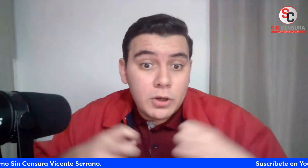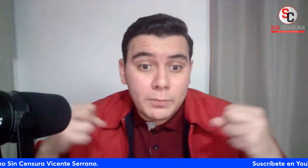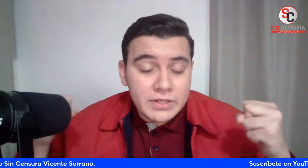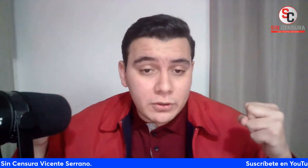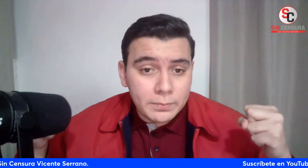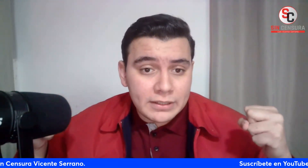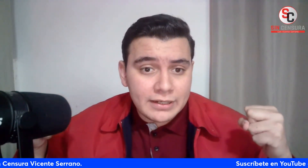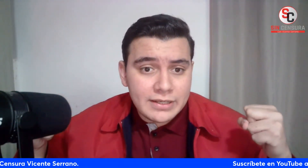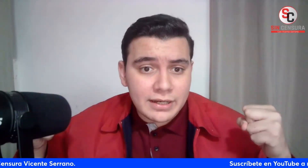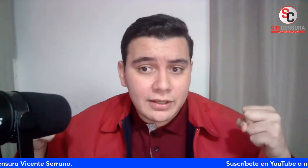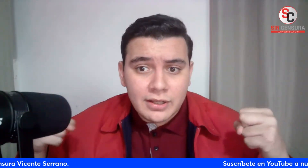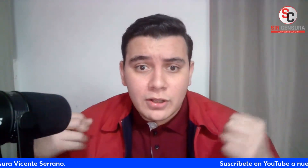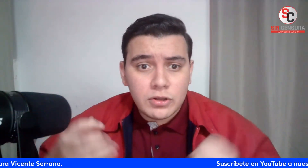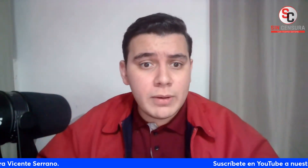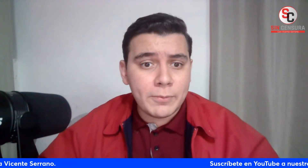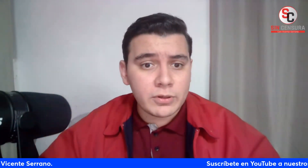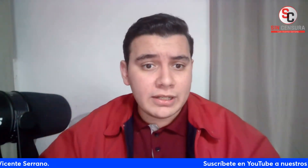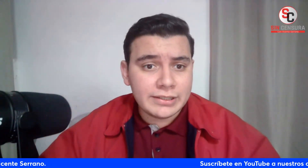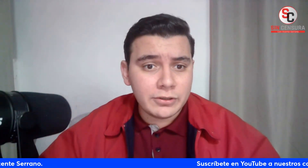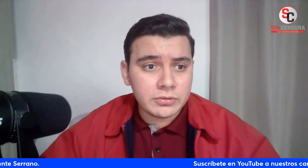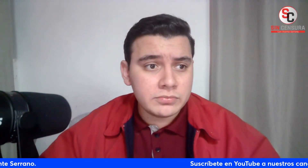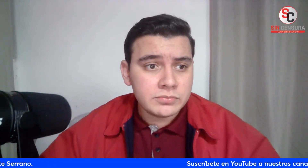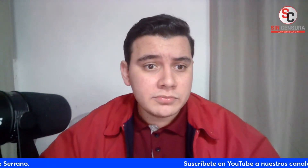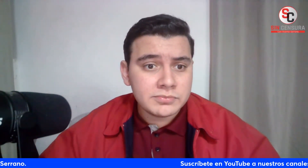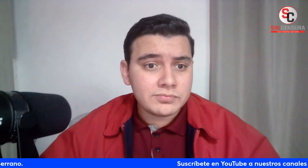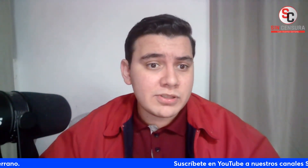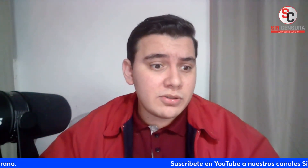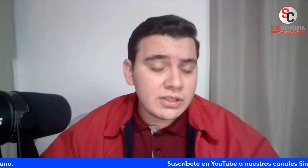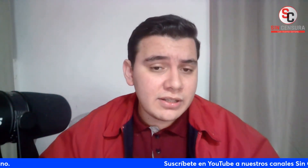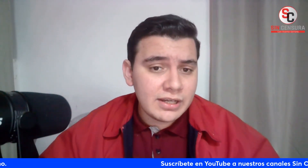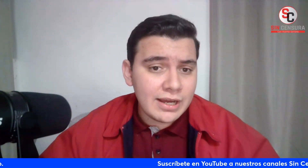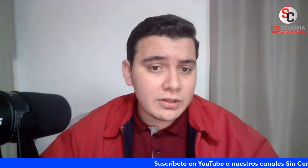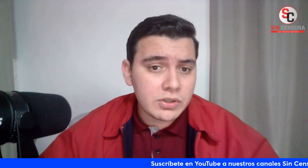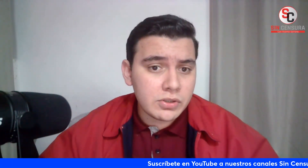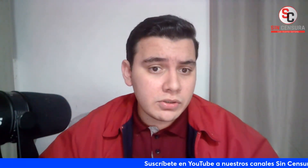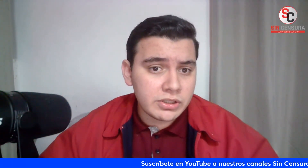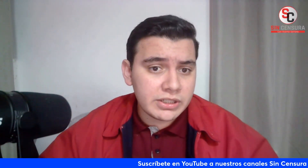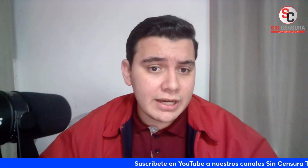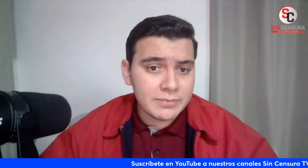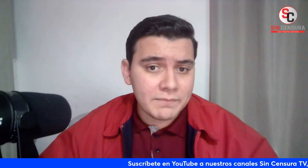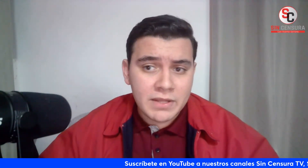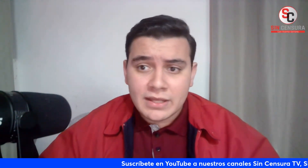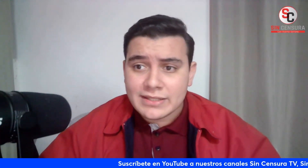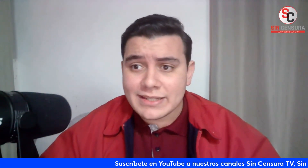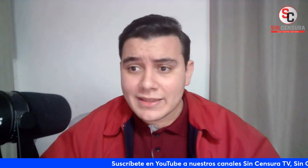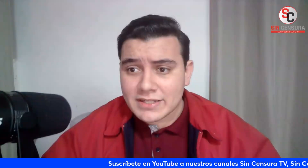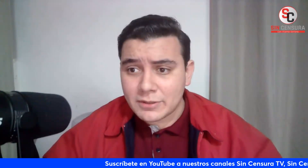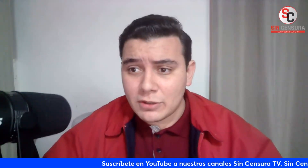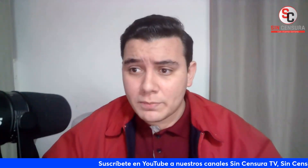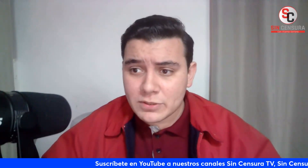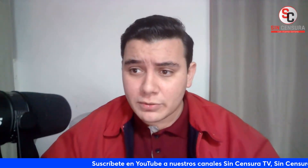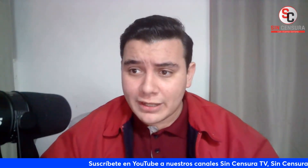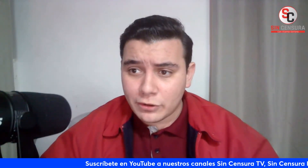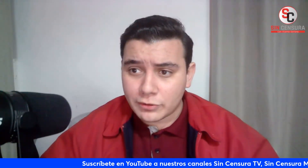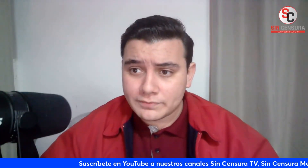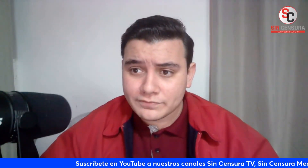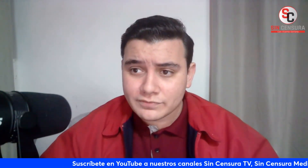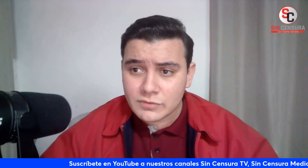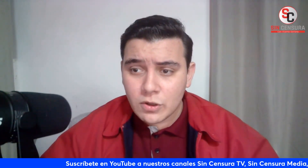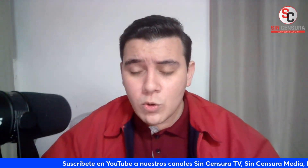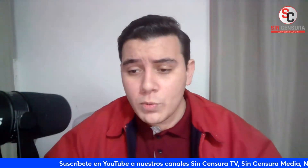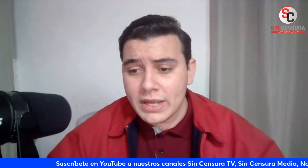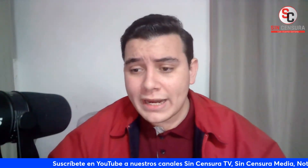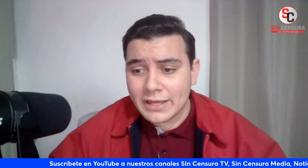porque tampoco puede romper la liga. No va por Calderón, pues yo te diría algo, Jaime, si Andrés Manuel López